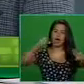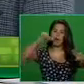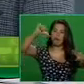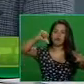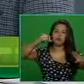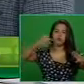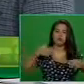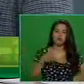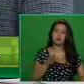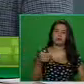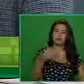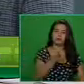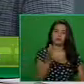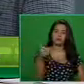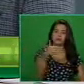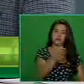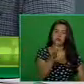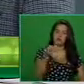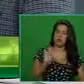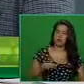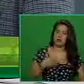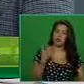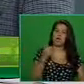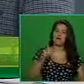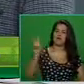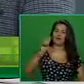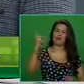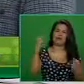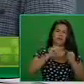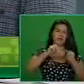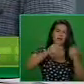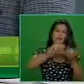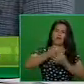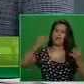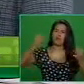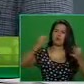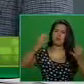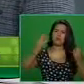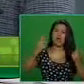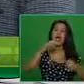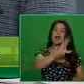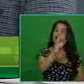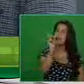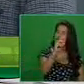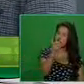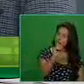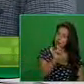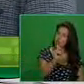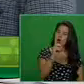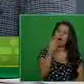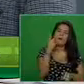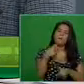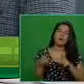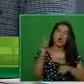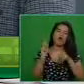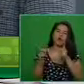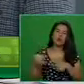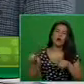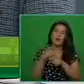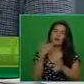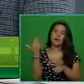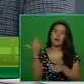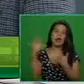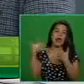una especie que se da muy bien en las condiciones climáticas venezolanas, no tanto a lo mejor aquí en Caracas, pero sí en sectores más, en zonas